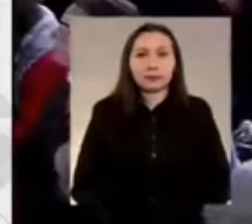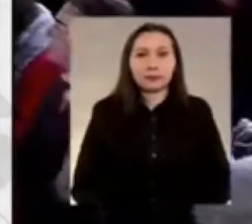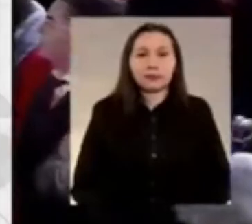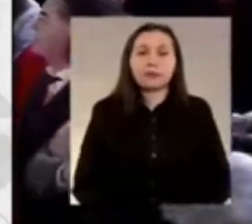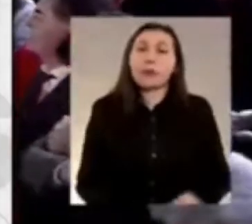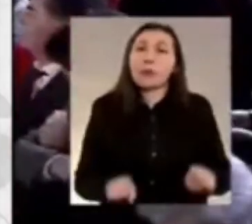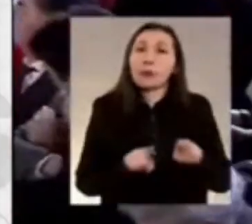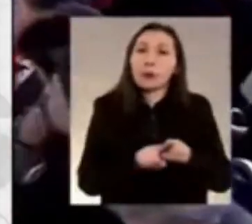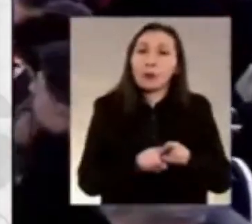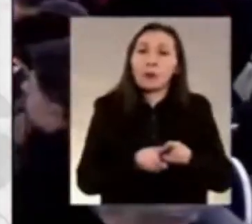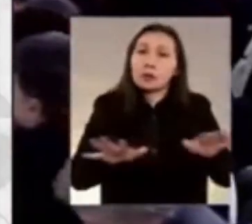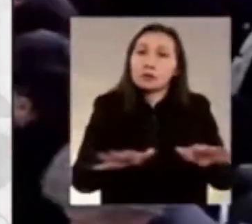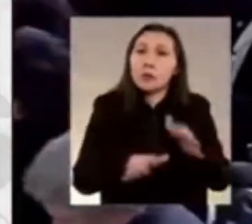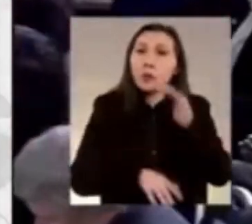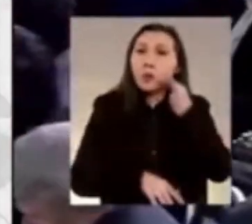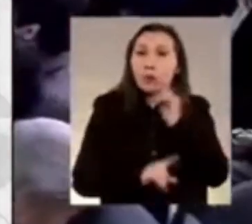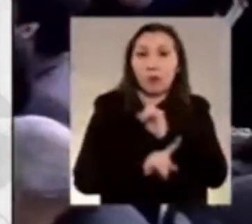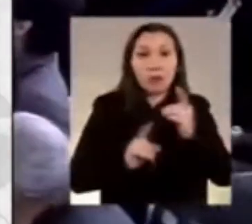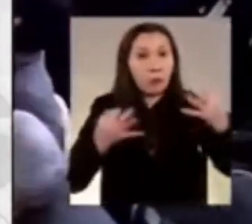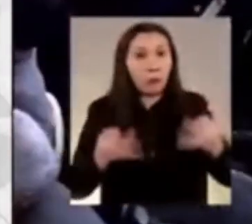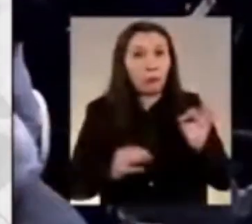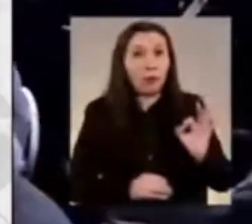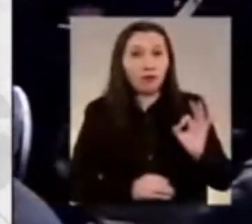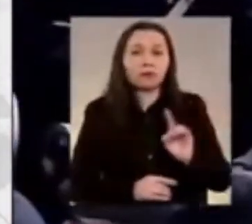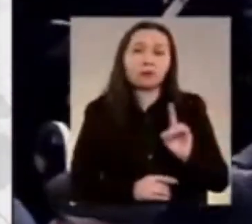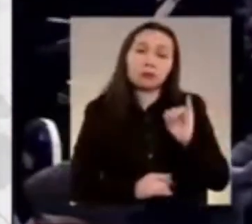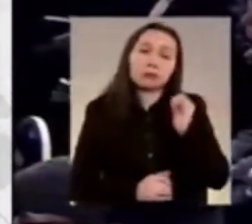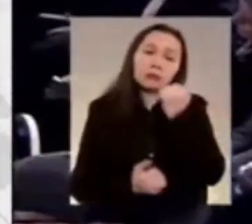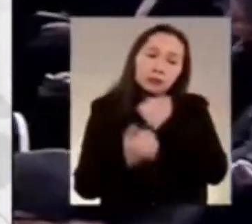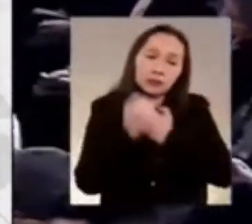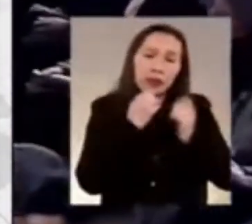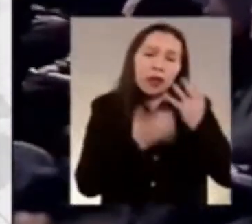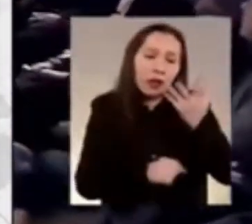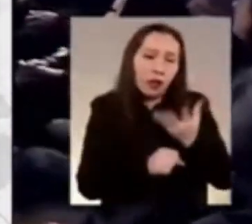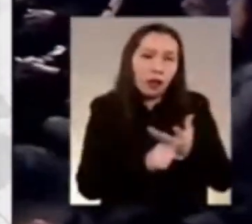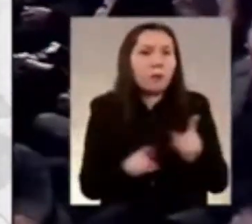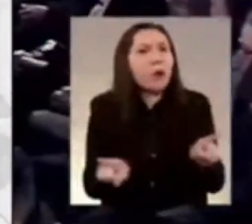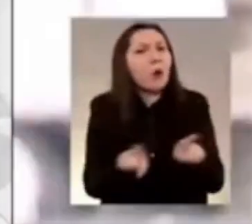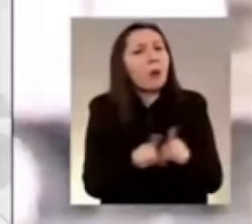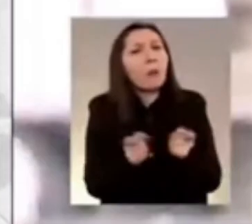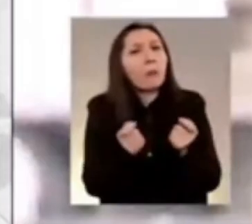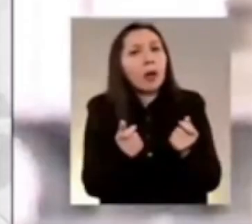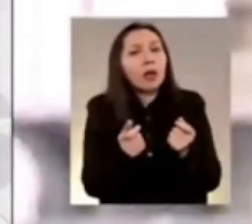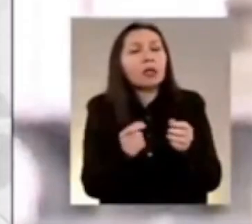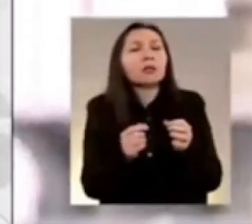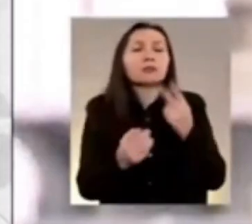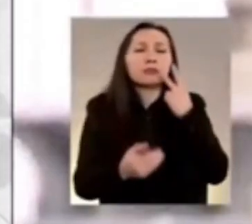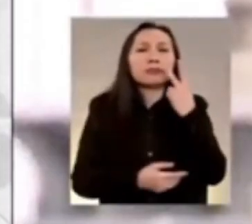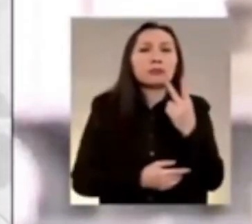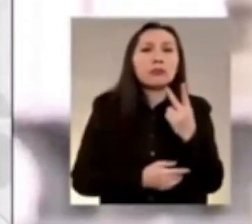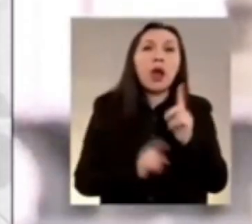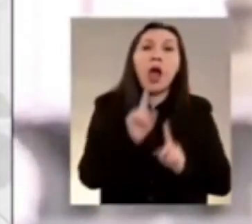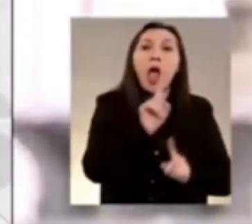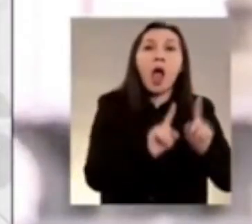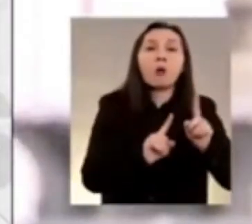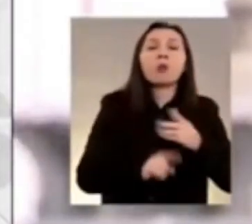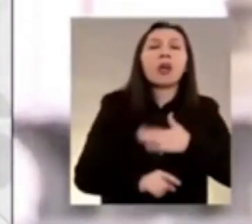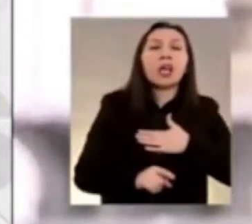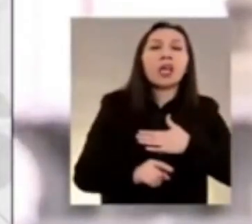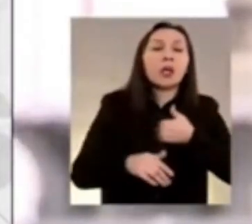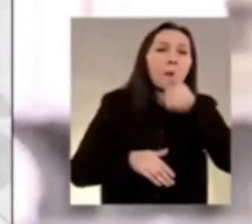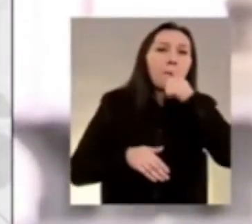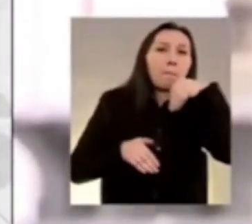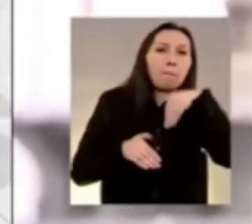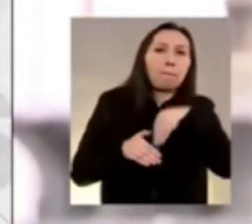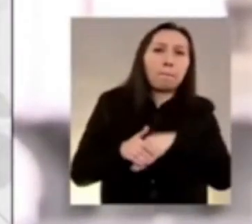Como toda obra humana, no fue perfecta y tuvo errores, pero pareciera deliberadamente que algunos quieren